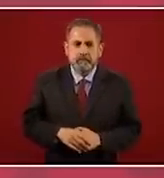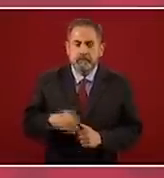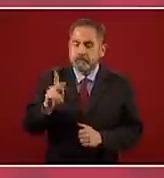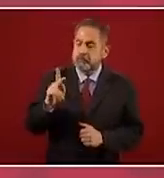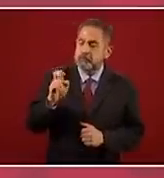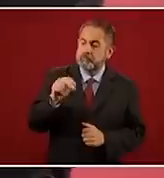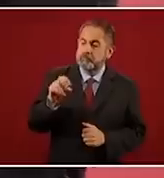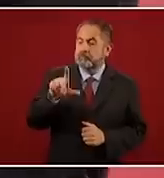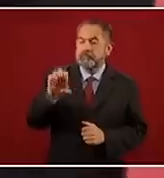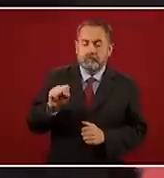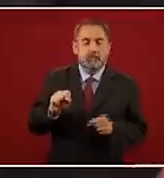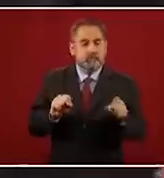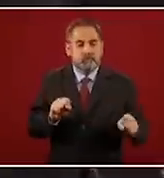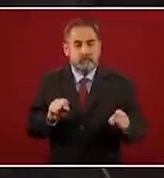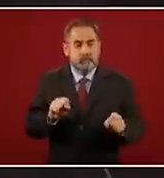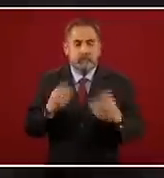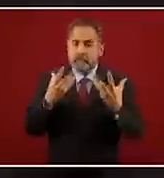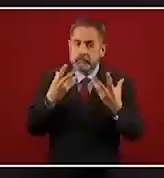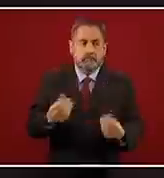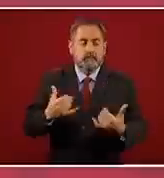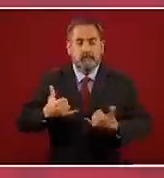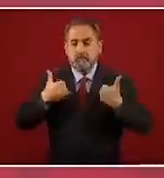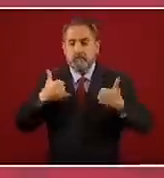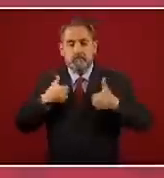Peñoles. Sí, y tienen jóvenes ahí